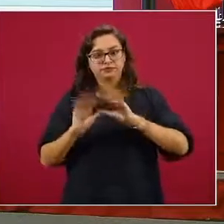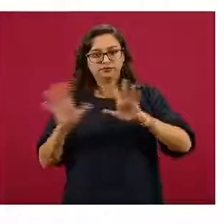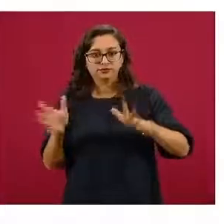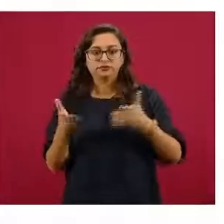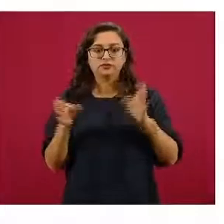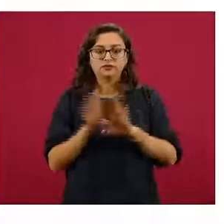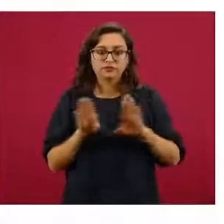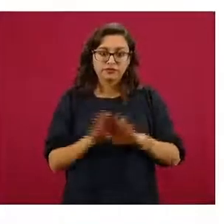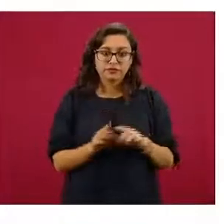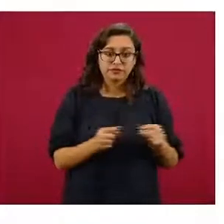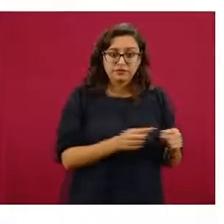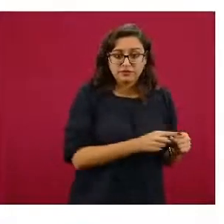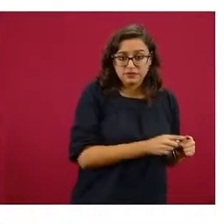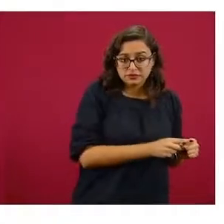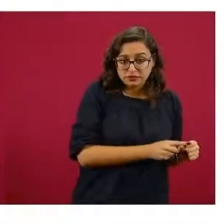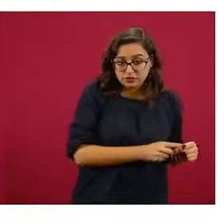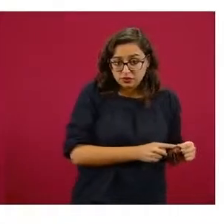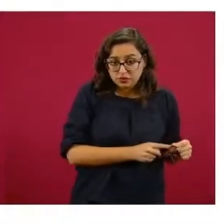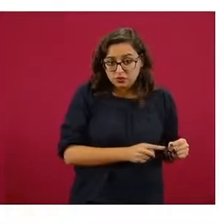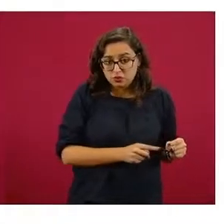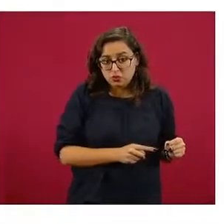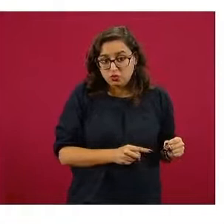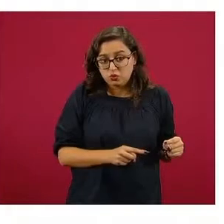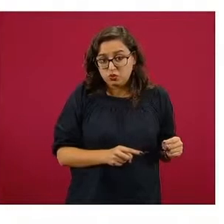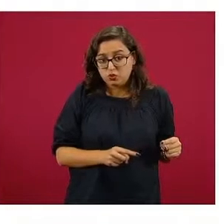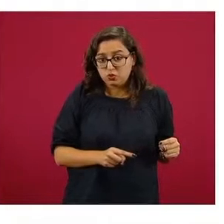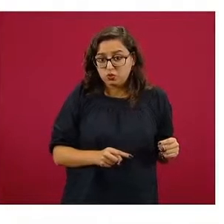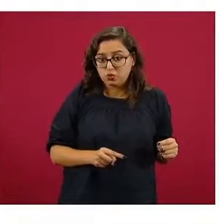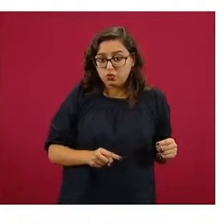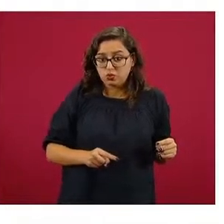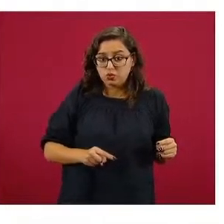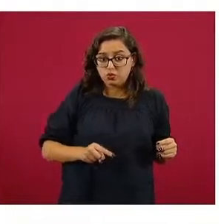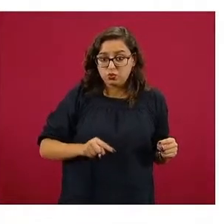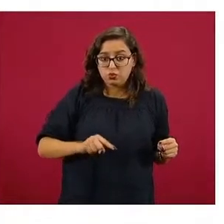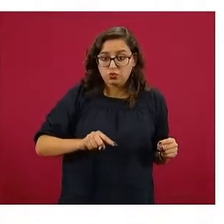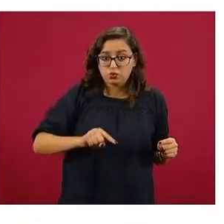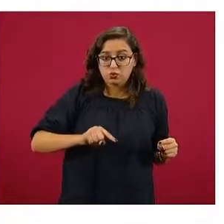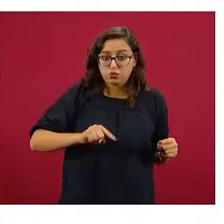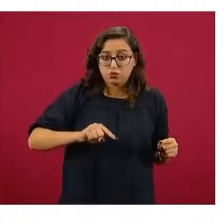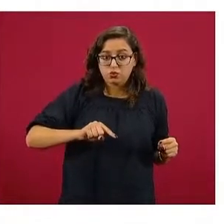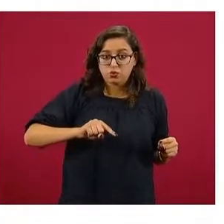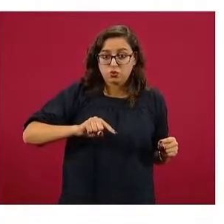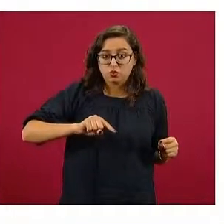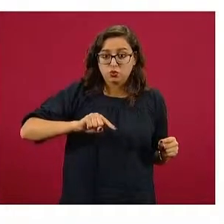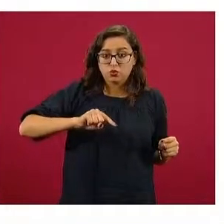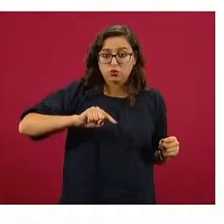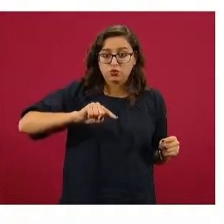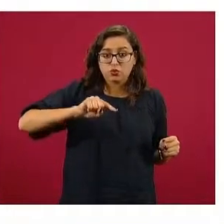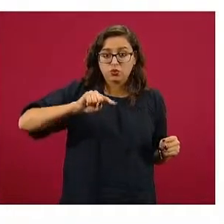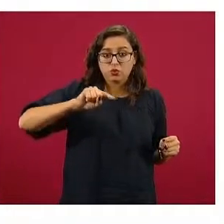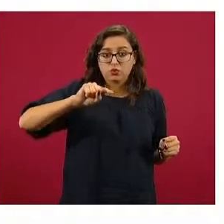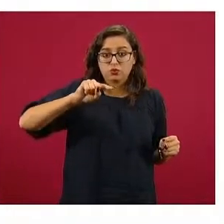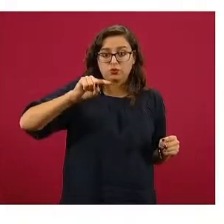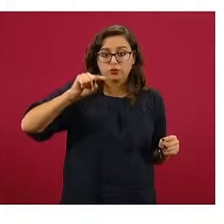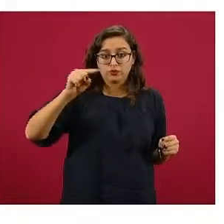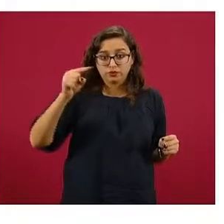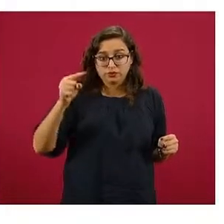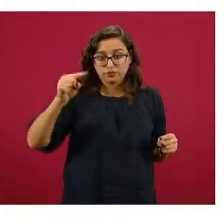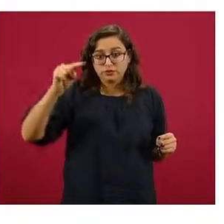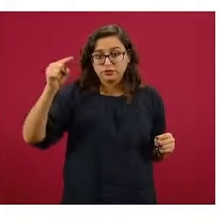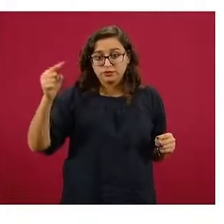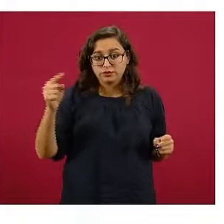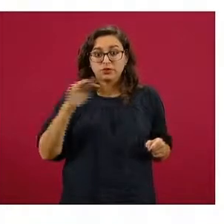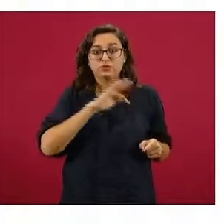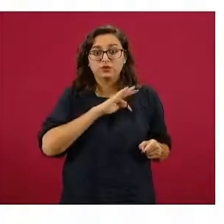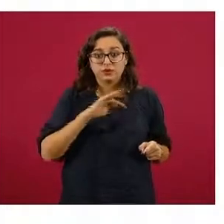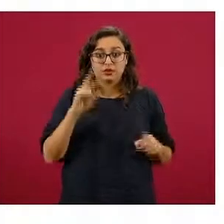gráfica va de 0 a 6,000, la anterior llegaba a 40,000 o 50,000, entonces desde luego aquí se ve más